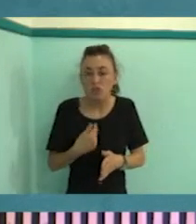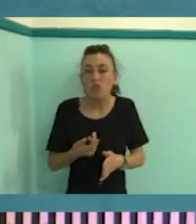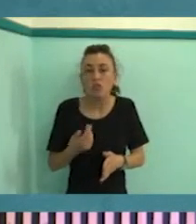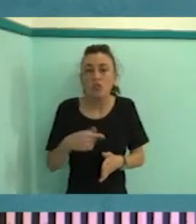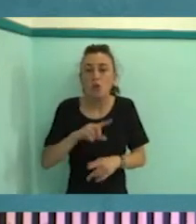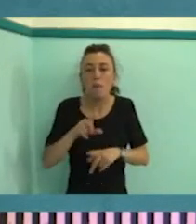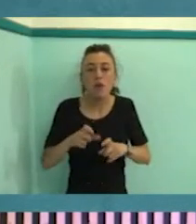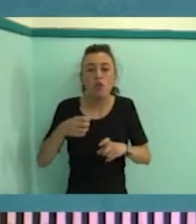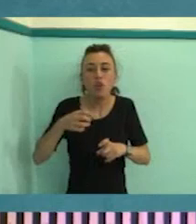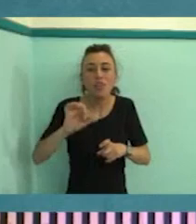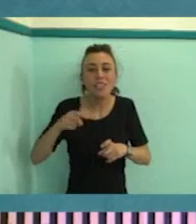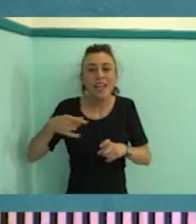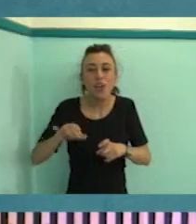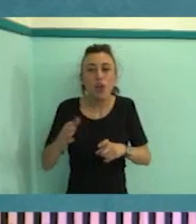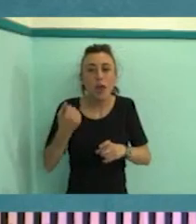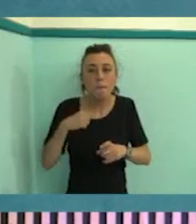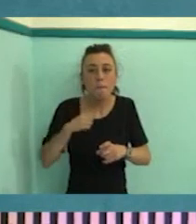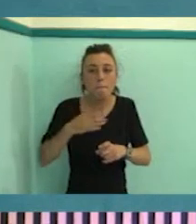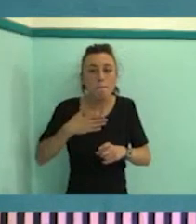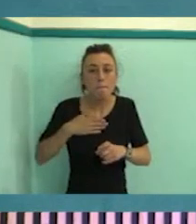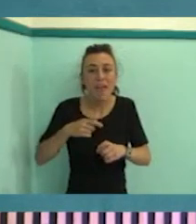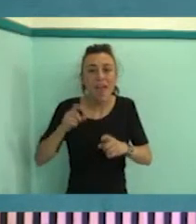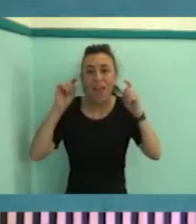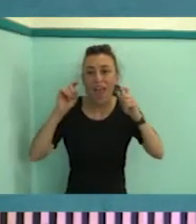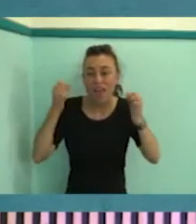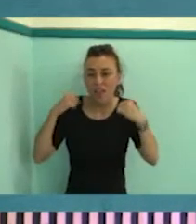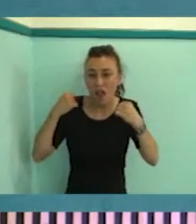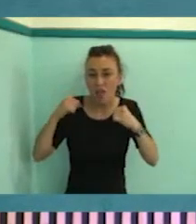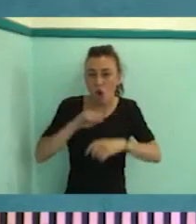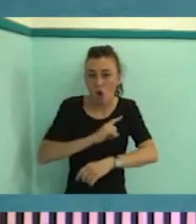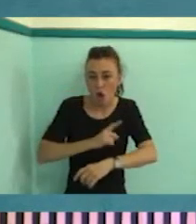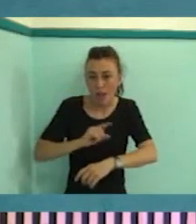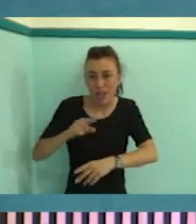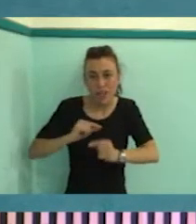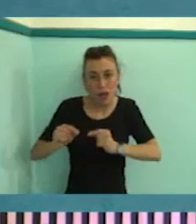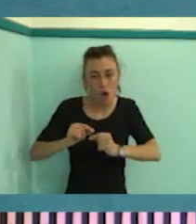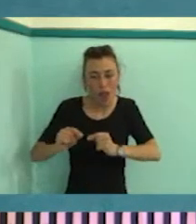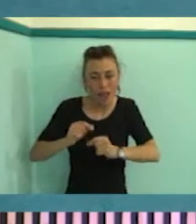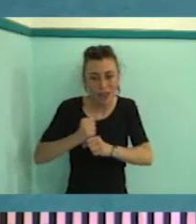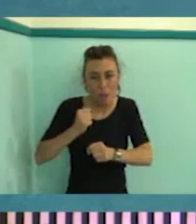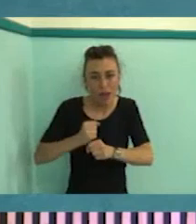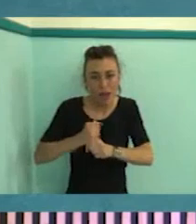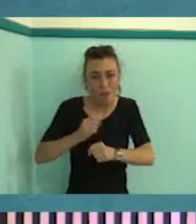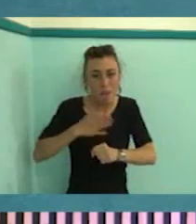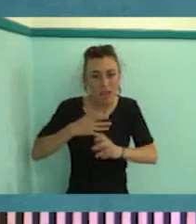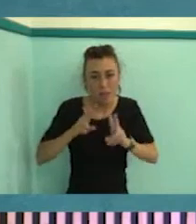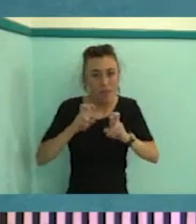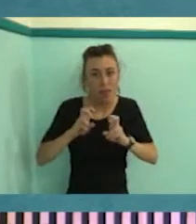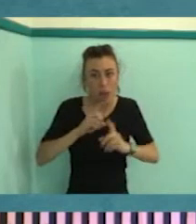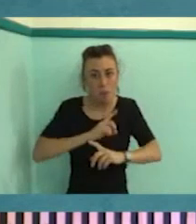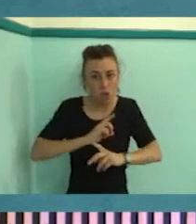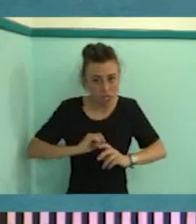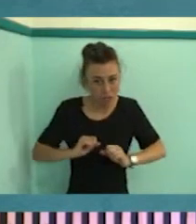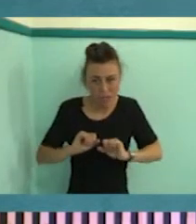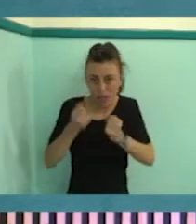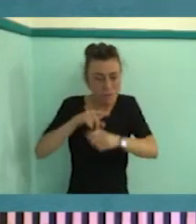plantea Sergio Crespo que es mi entrenador al cual os recomiendo muchísimo el trabajar online Y de verdad que para mí ha sido mi salvación en el tema del deporte quiero Añadir